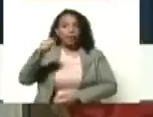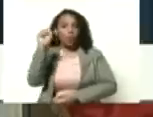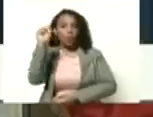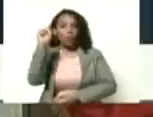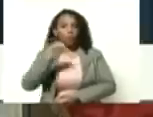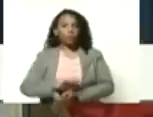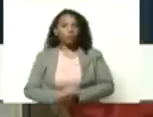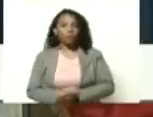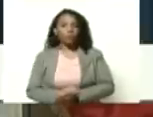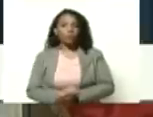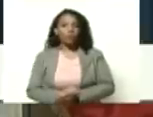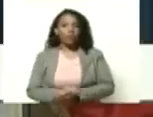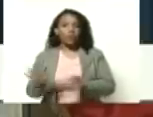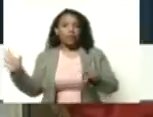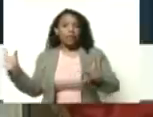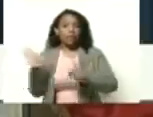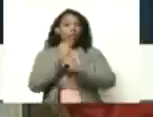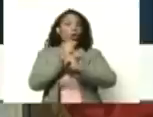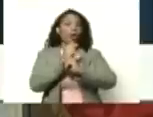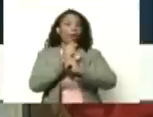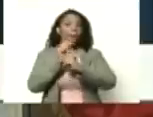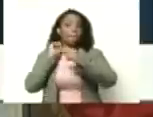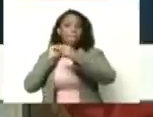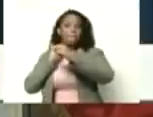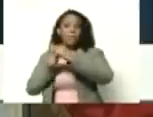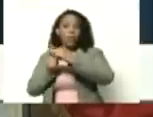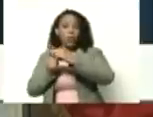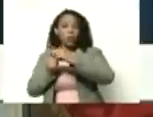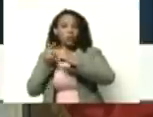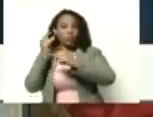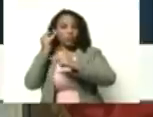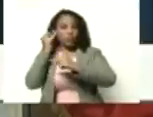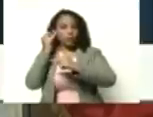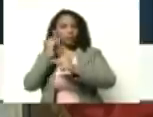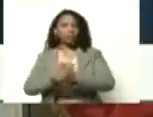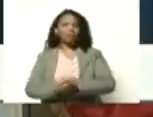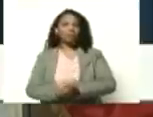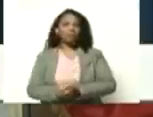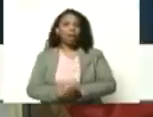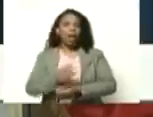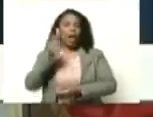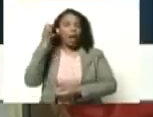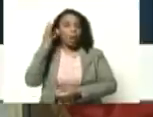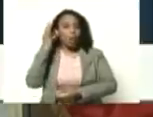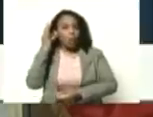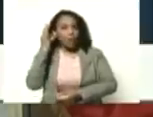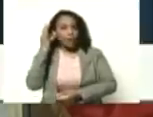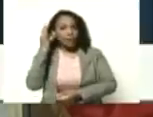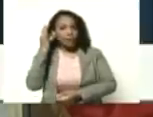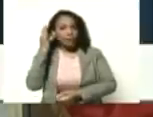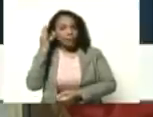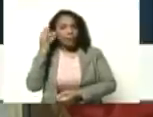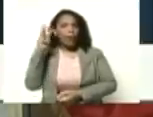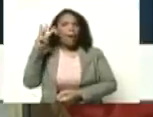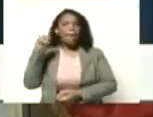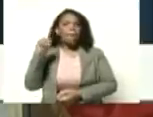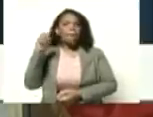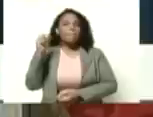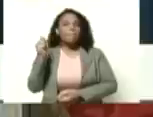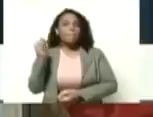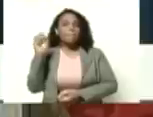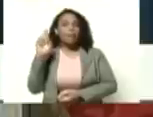se logra ubicar a la ciudadana marjorie